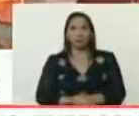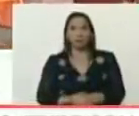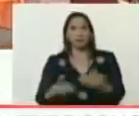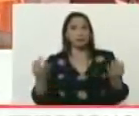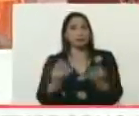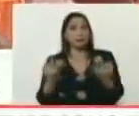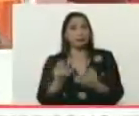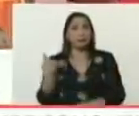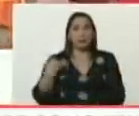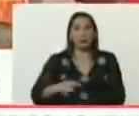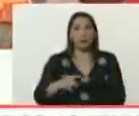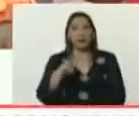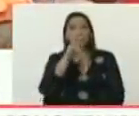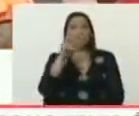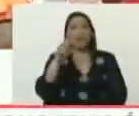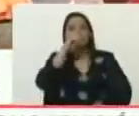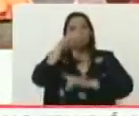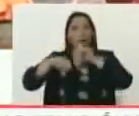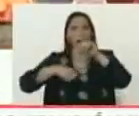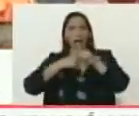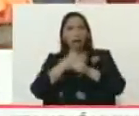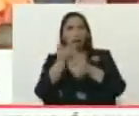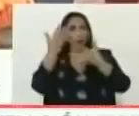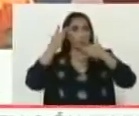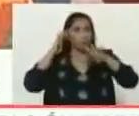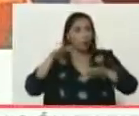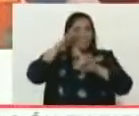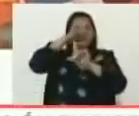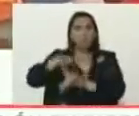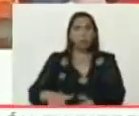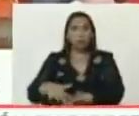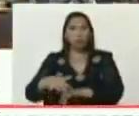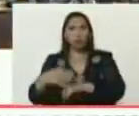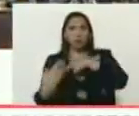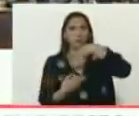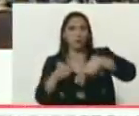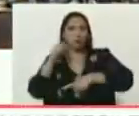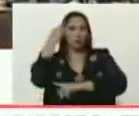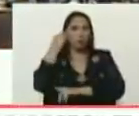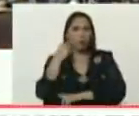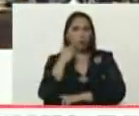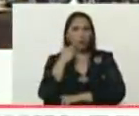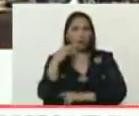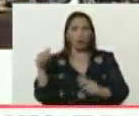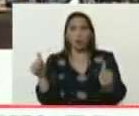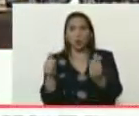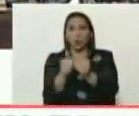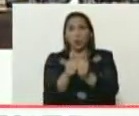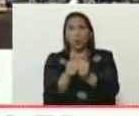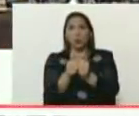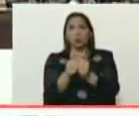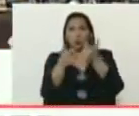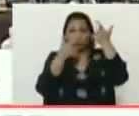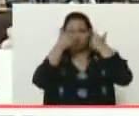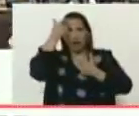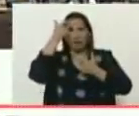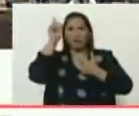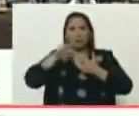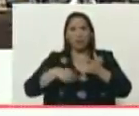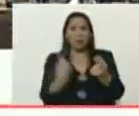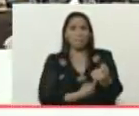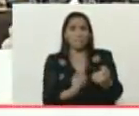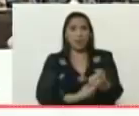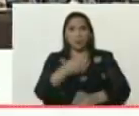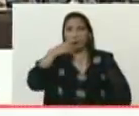siempre tienen ya 20 años intentando derrocar la revolución bolivariana, con el comandante Chávez y con el hermano